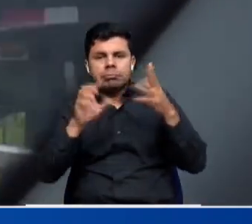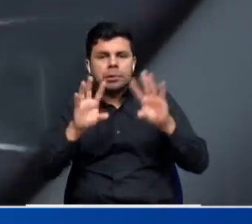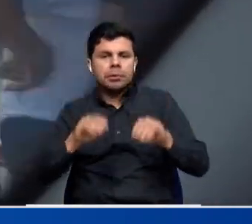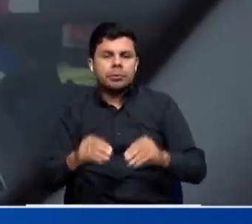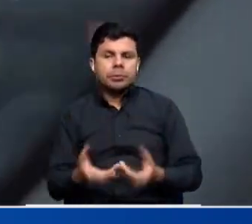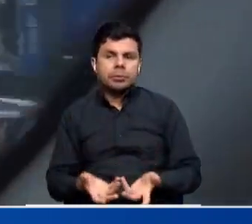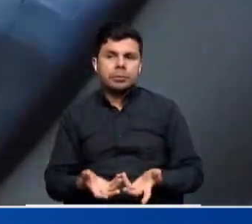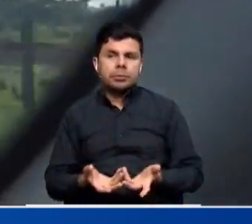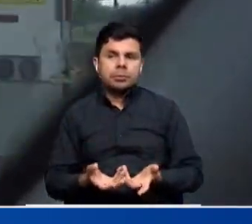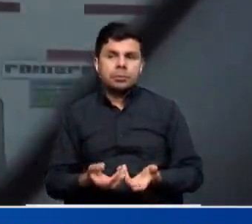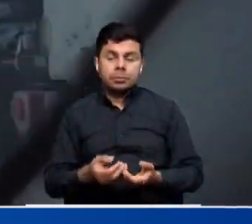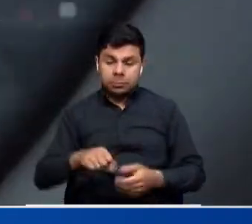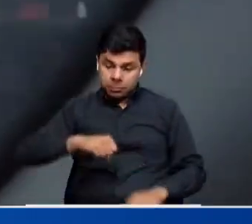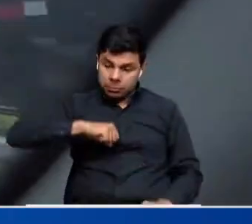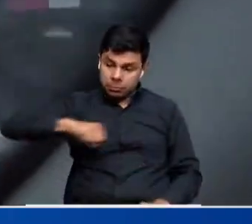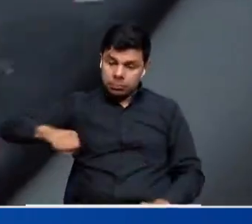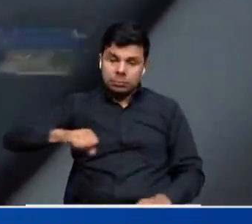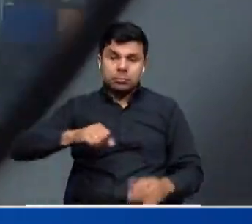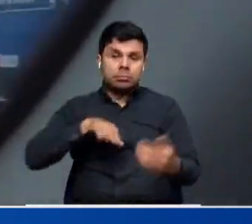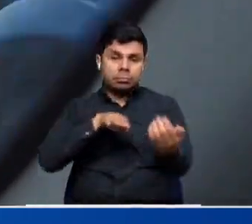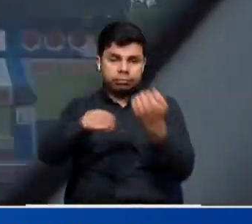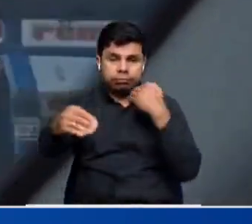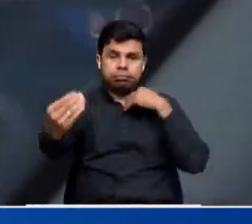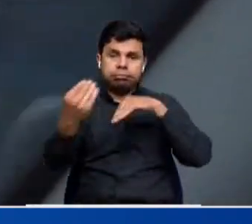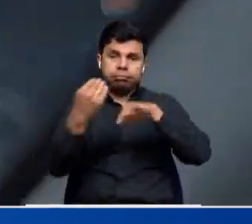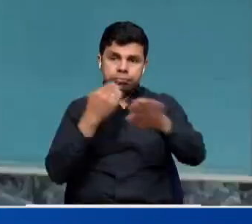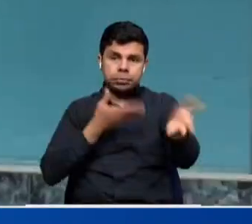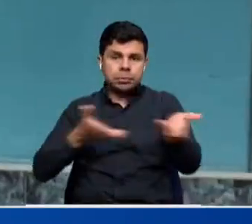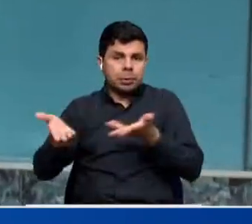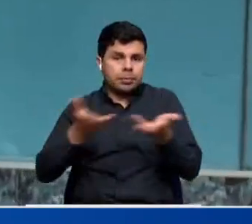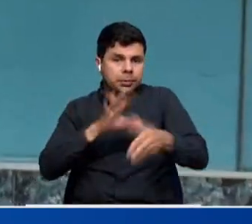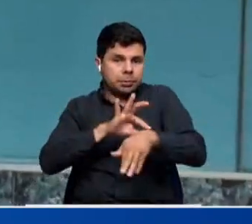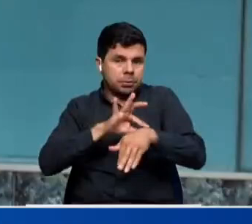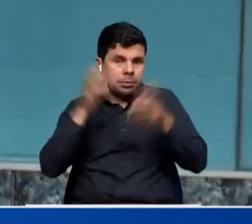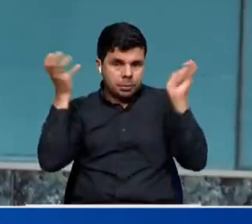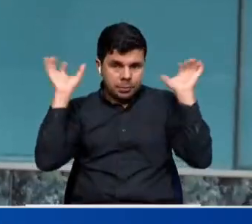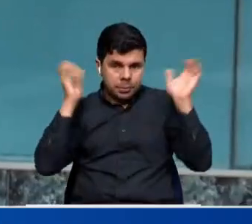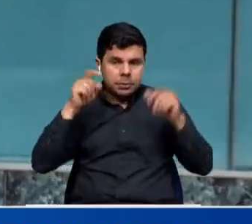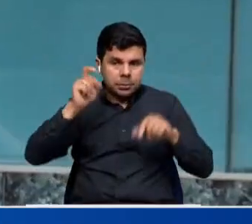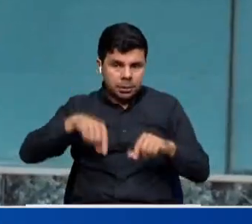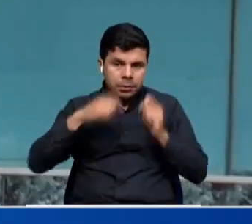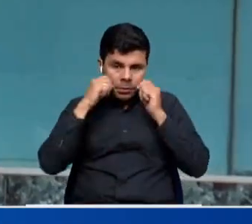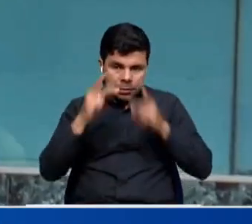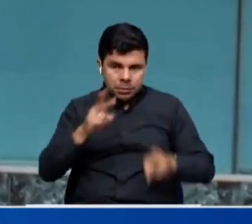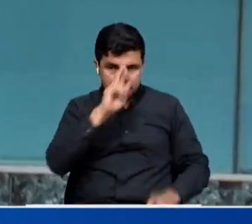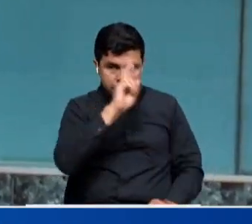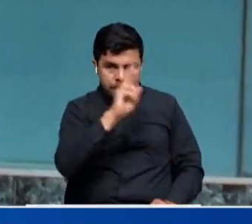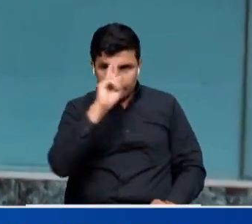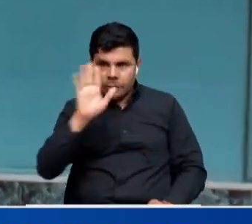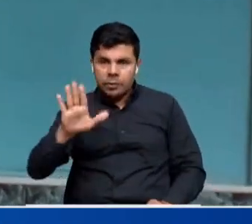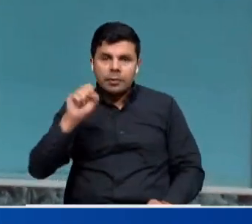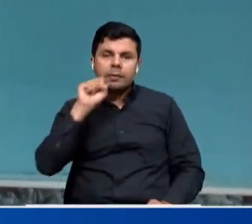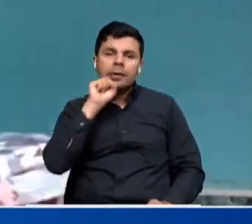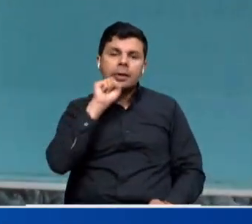El derecho a la libre circulación de los servicios médicos se pide para garantizar la vida y el bienestar de los pacientes de Barranca